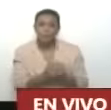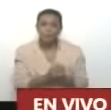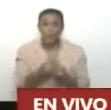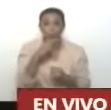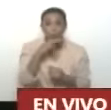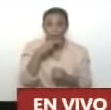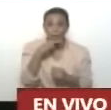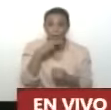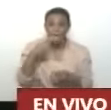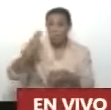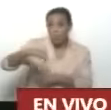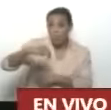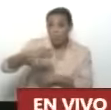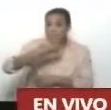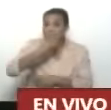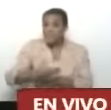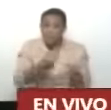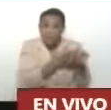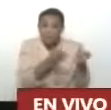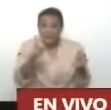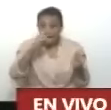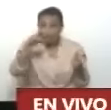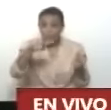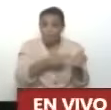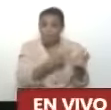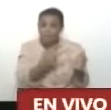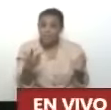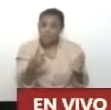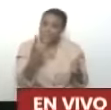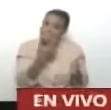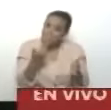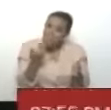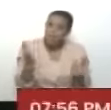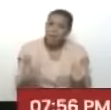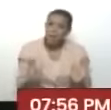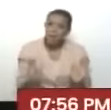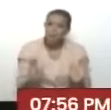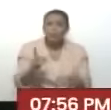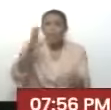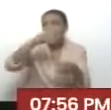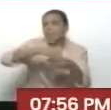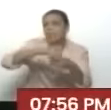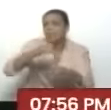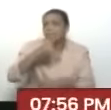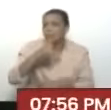octubre, noviembre y diciembre, son mucho mejores. Les doy un dato ahí.